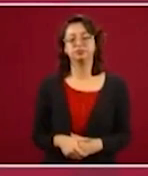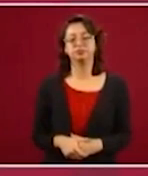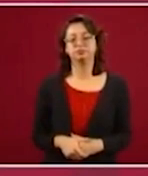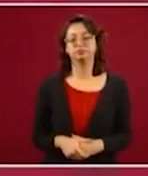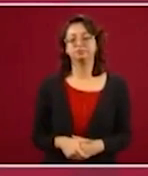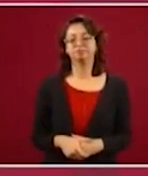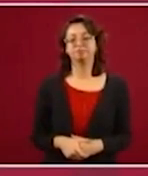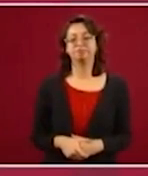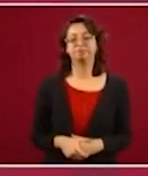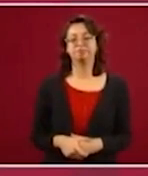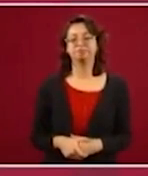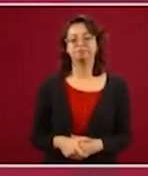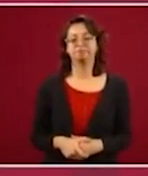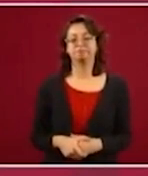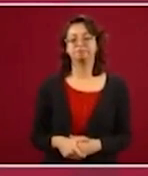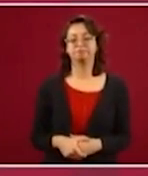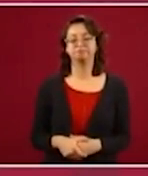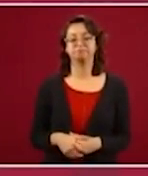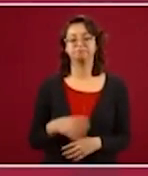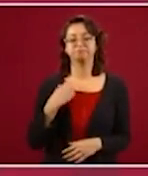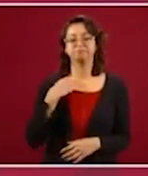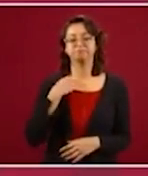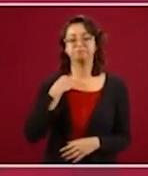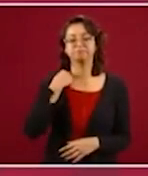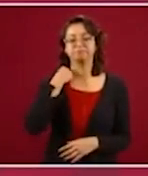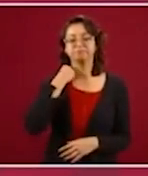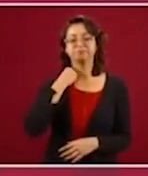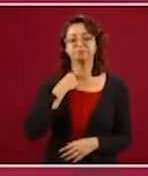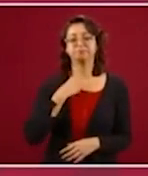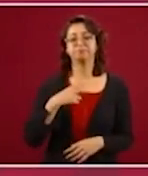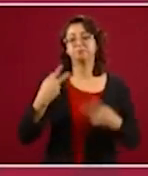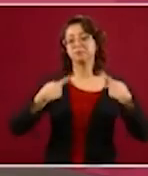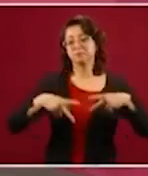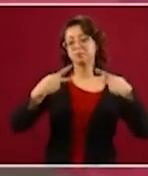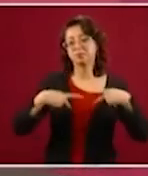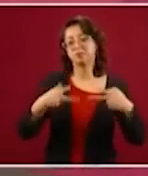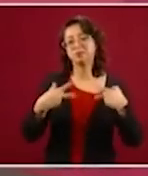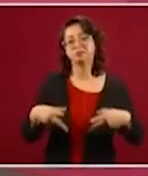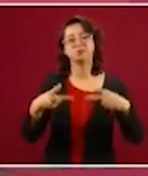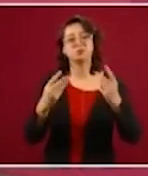La gente está muy esperanzada, muy contenta,